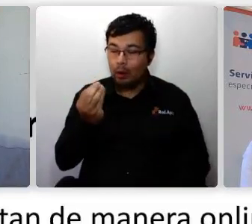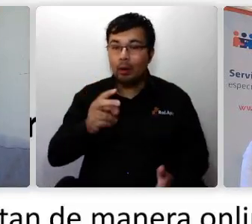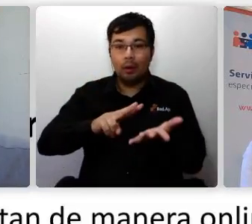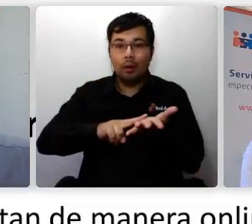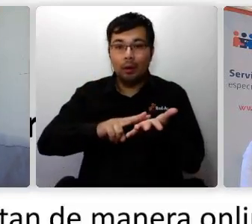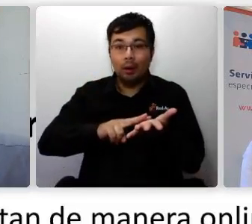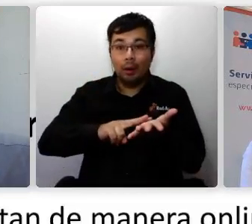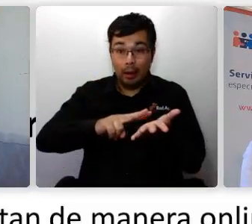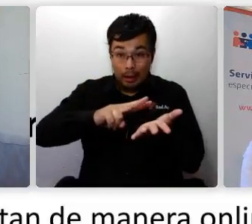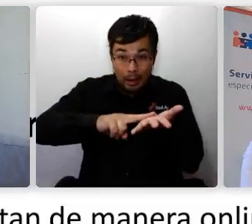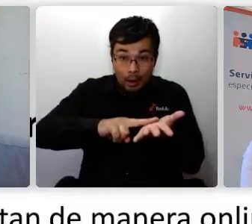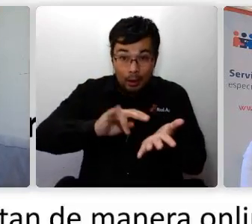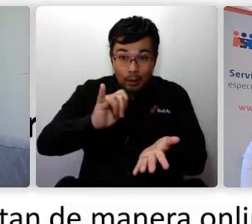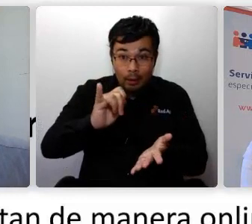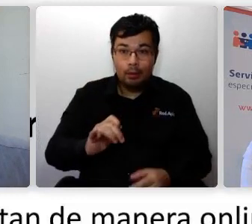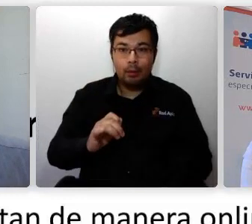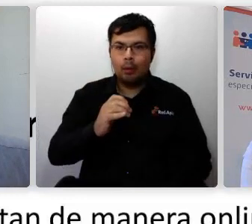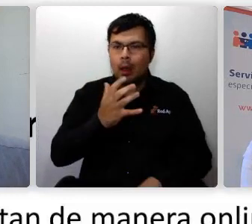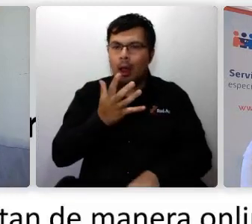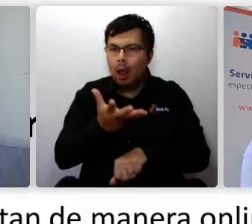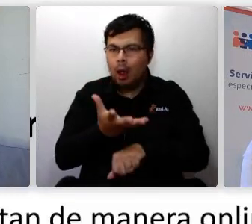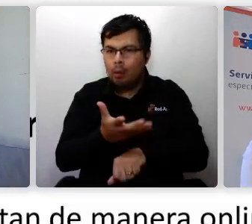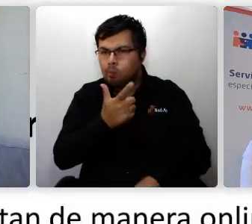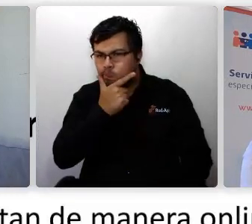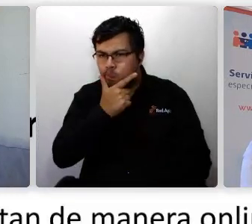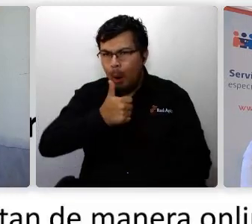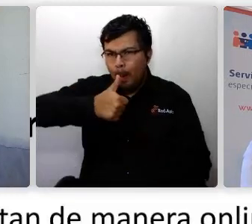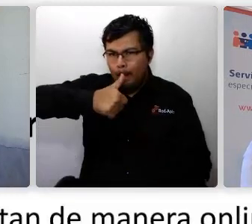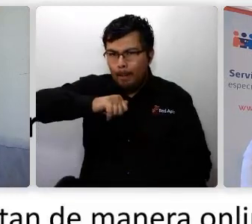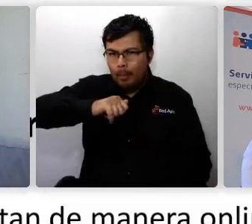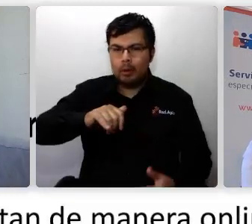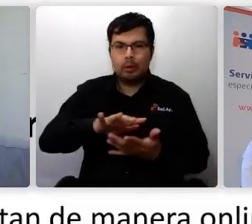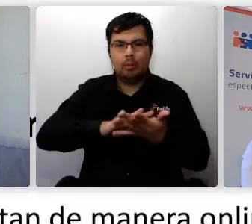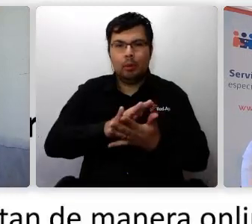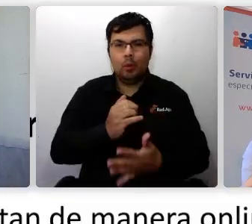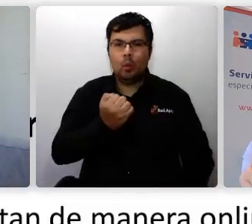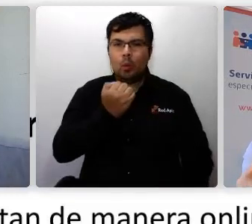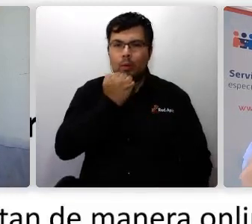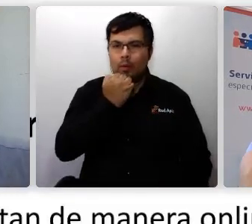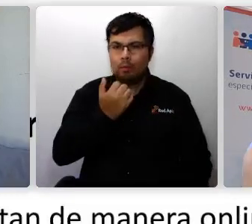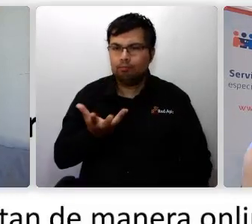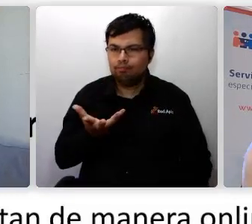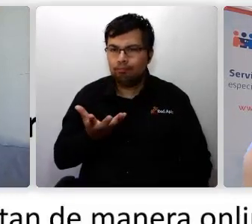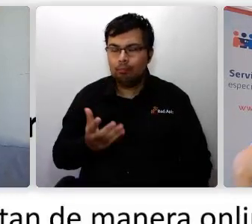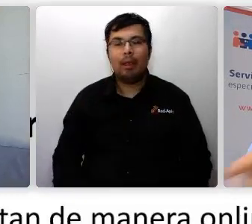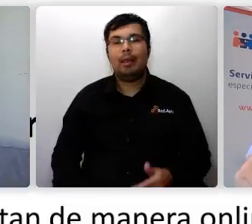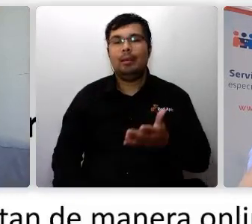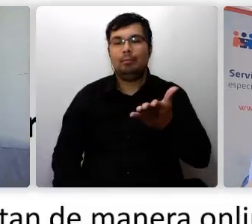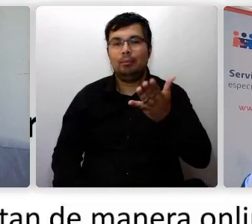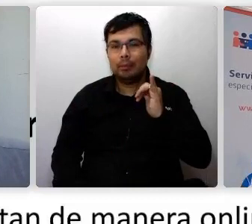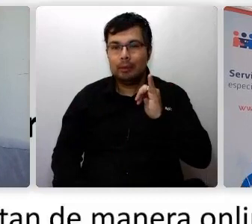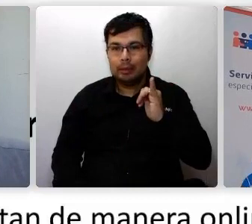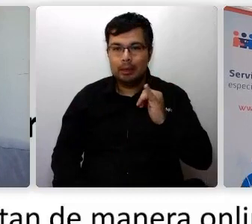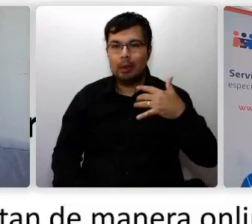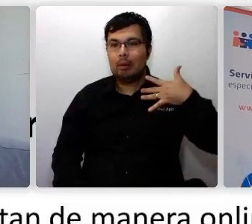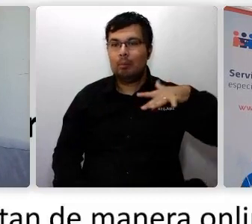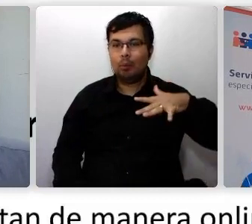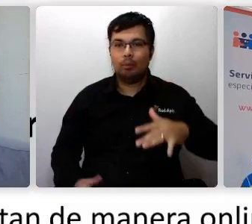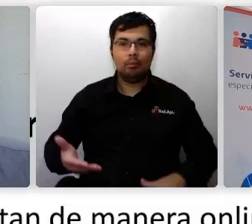Álvaro, créame. Una duda, ¿hay confidencialidad? Si encuentro un error, por ejemplo. Es súper importante esa pregunta. Nos salió la vez